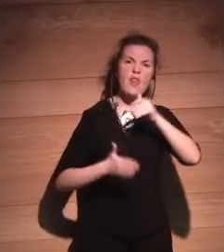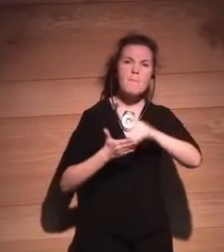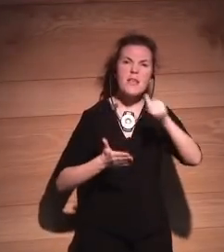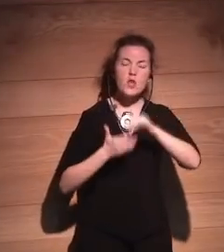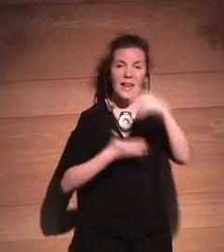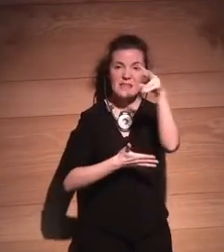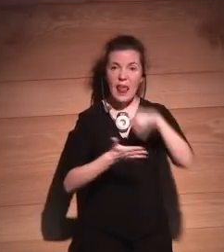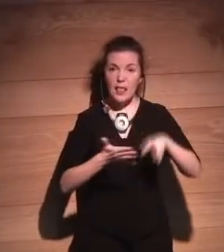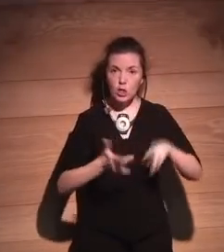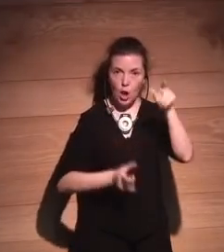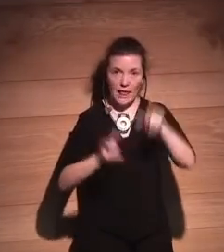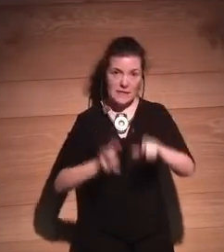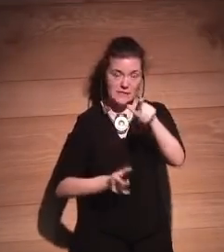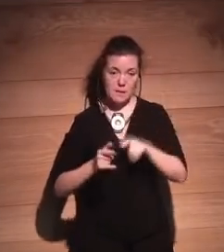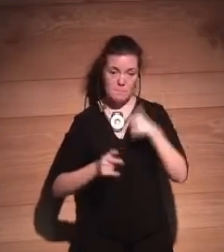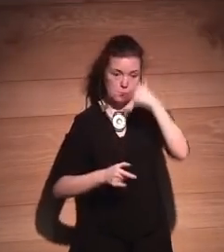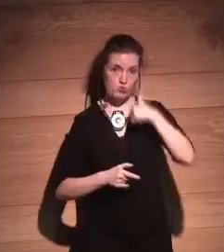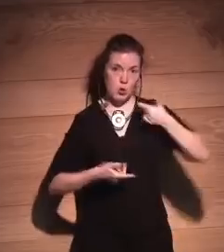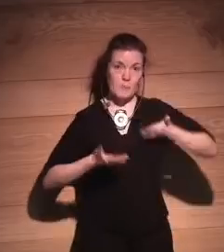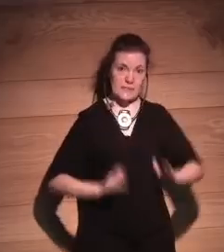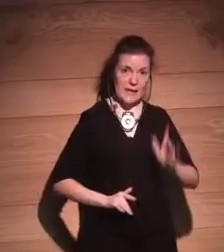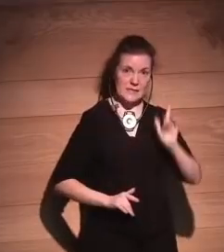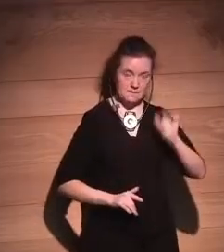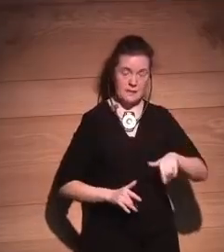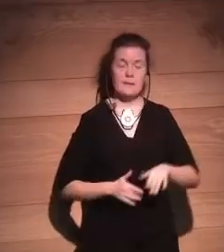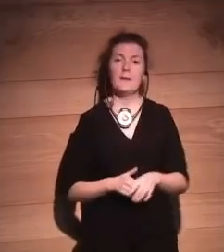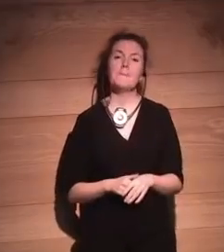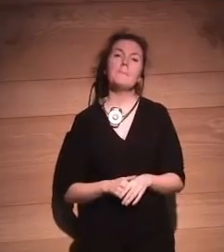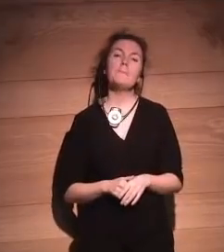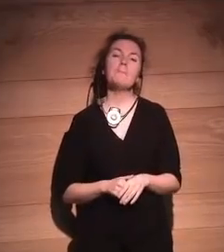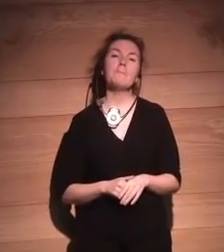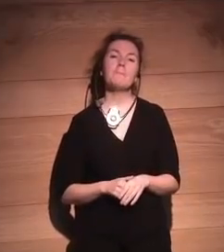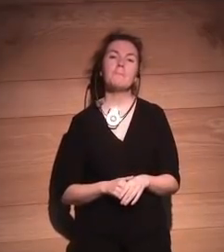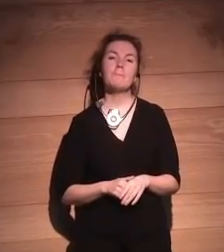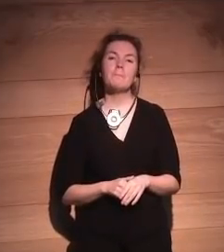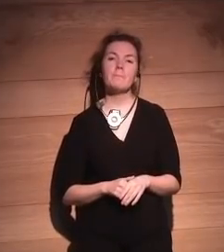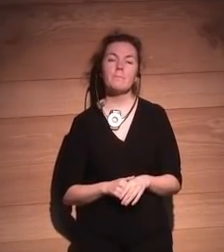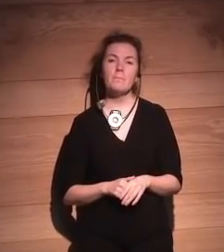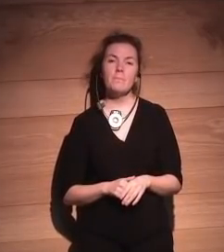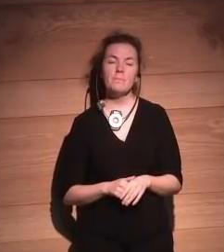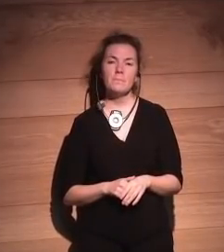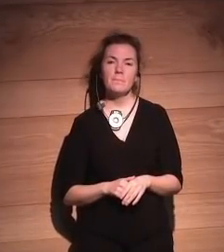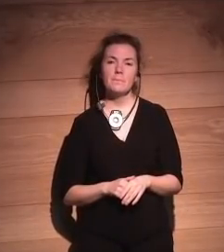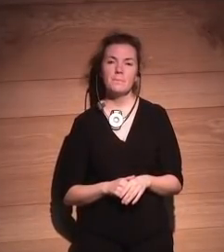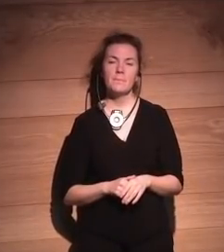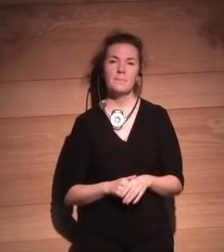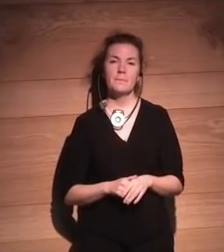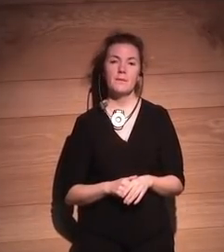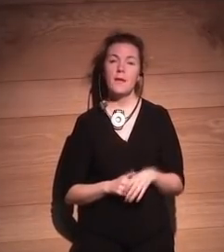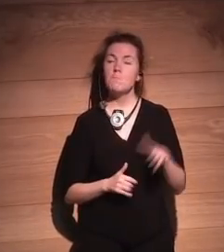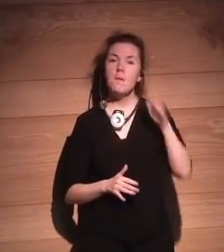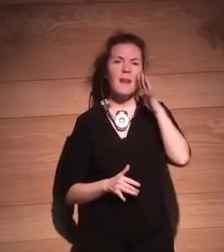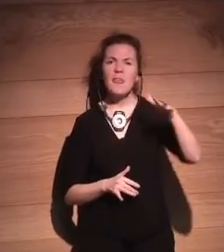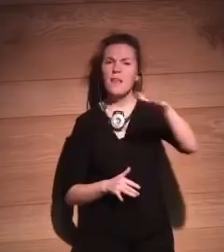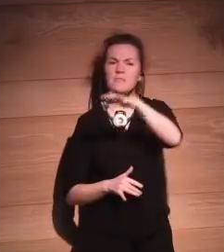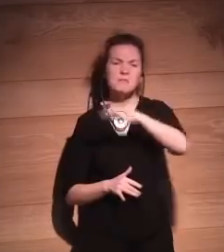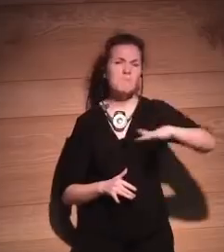de lectores, incluidos yo y mis hijas. Me parece el escenario